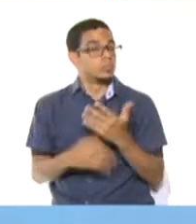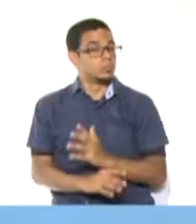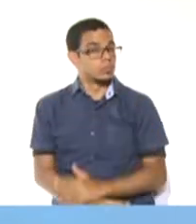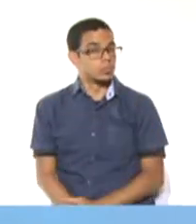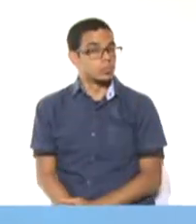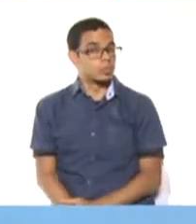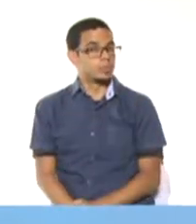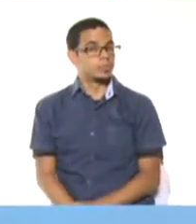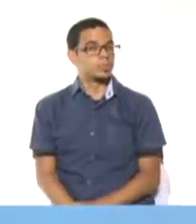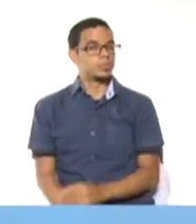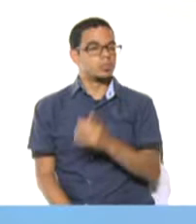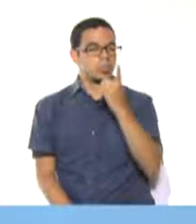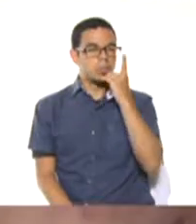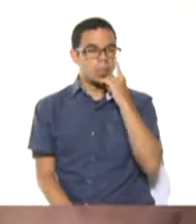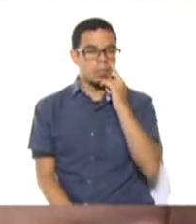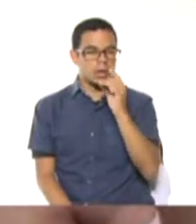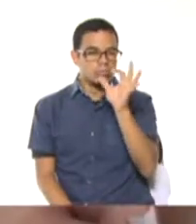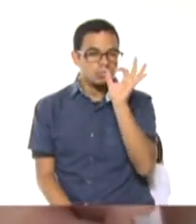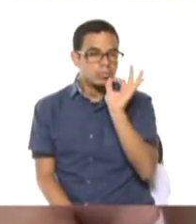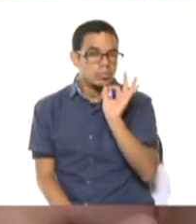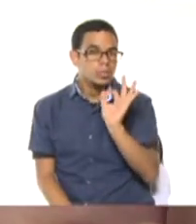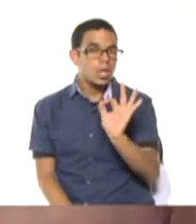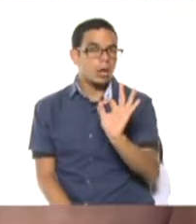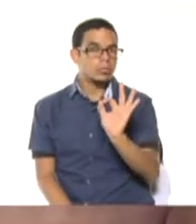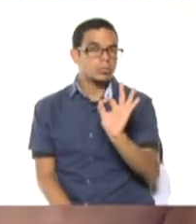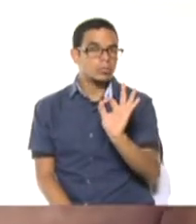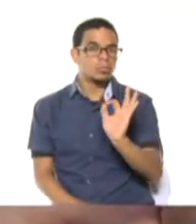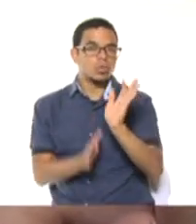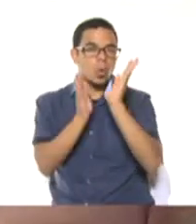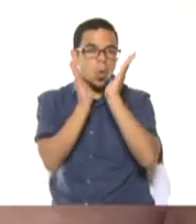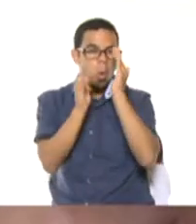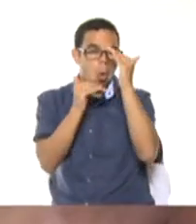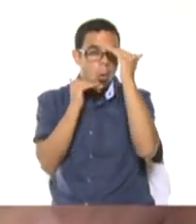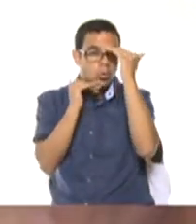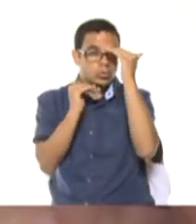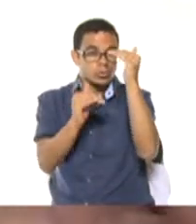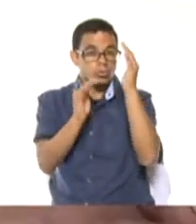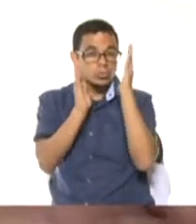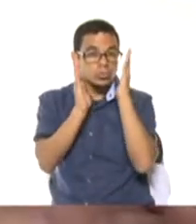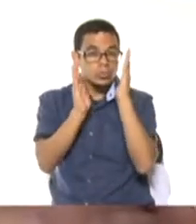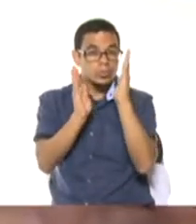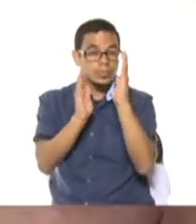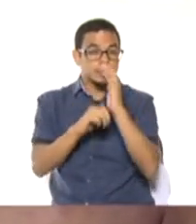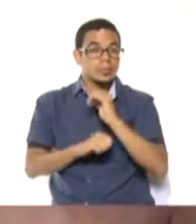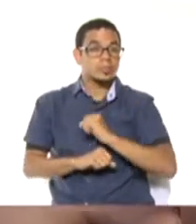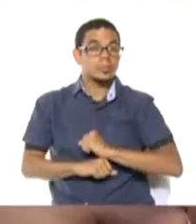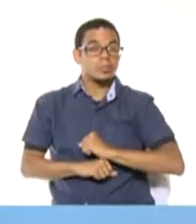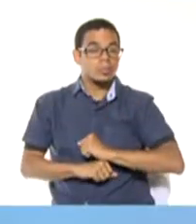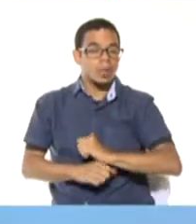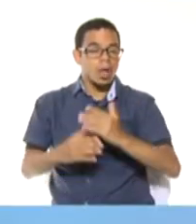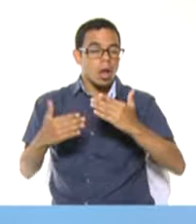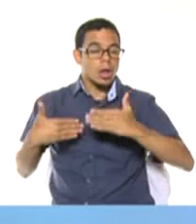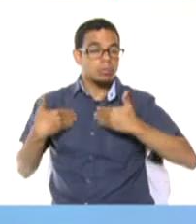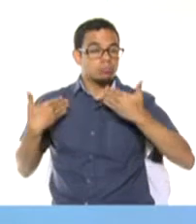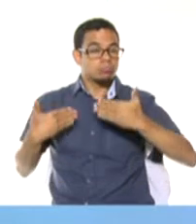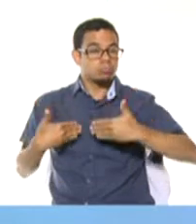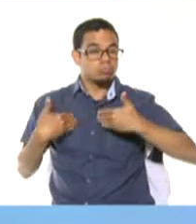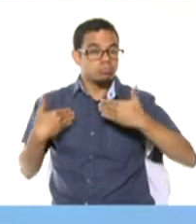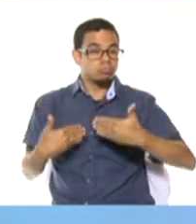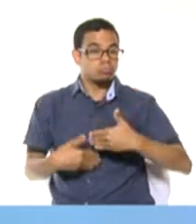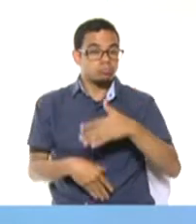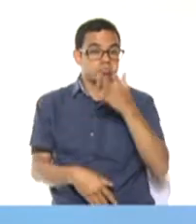se llama concentración divertida. sea, debemos estar